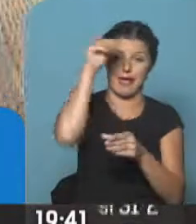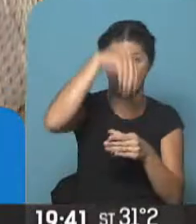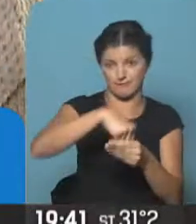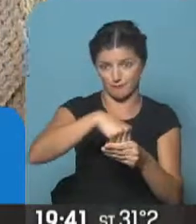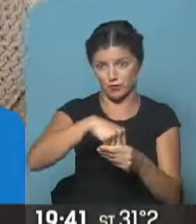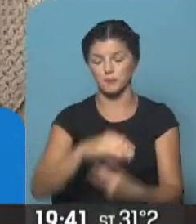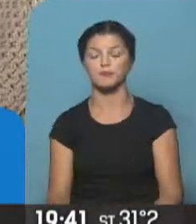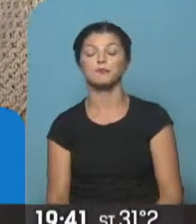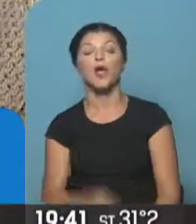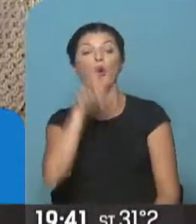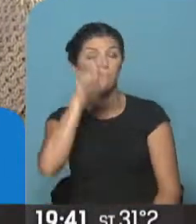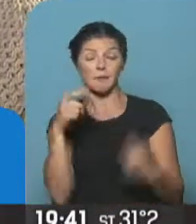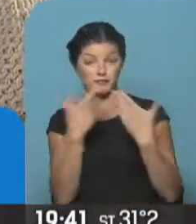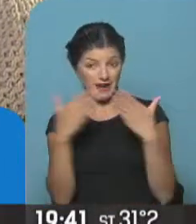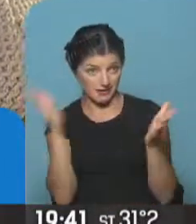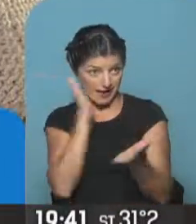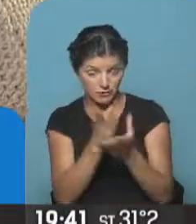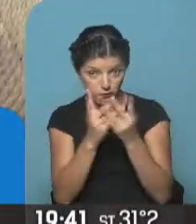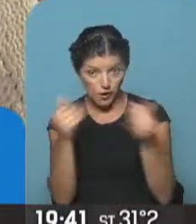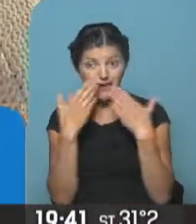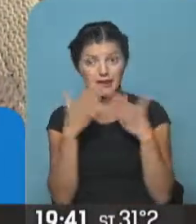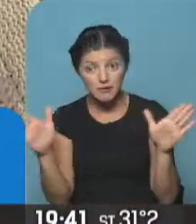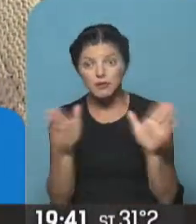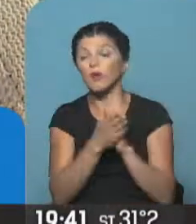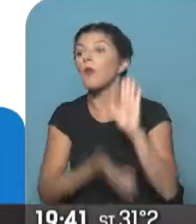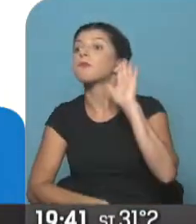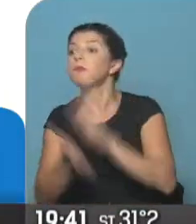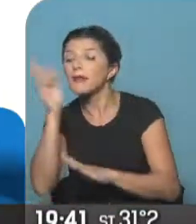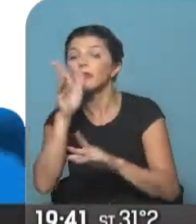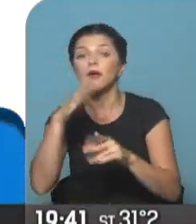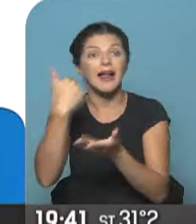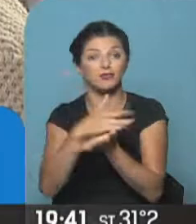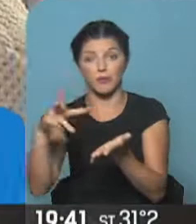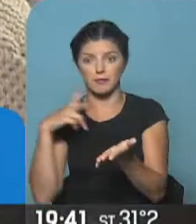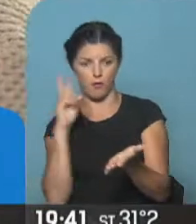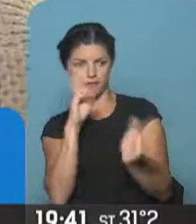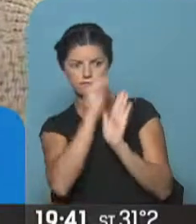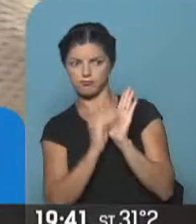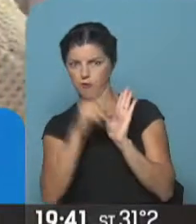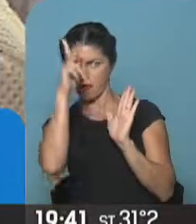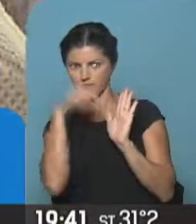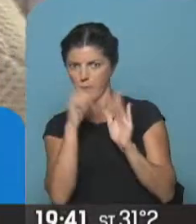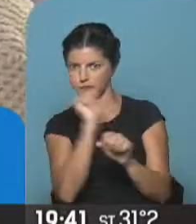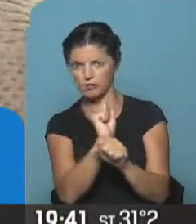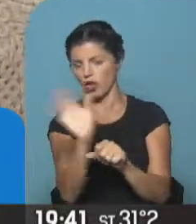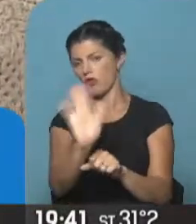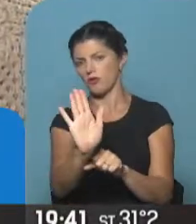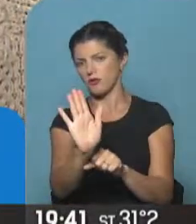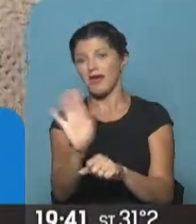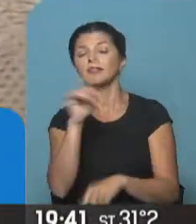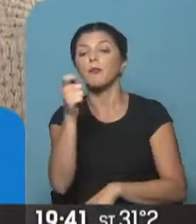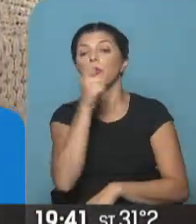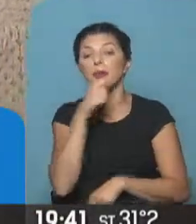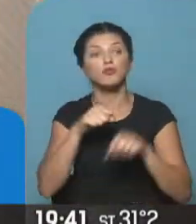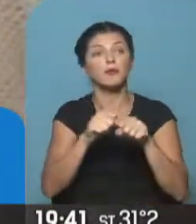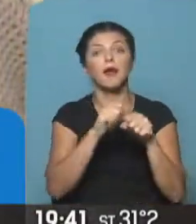penales, cuando uno tiene que hacer un informe de antecedentes, no vas a conseguir trabajo en un privado. Es imposible, o sea, de repositor no puedes trabajar.